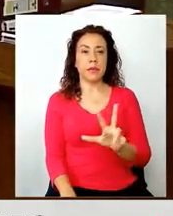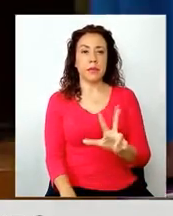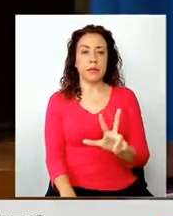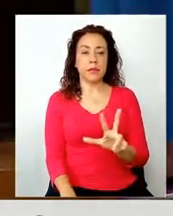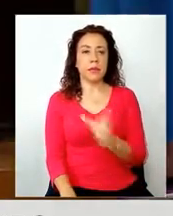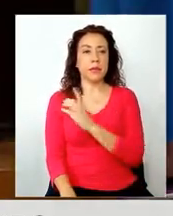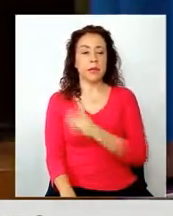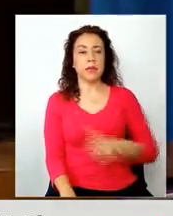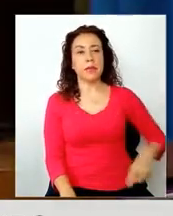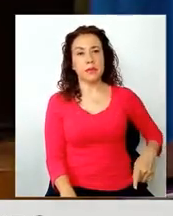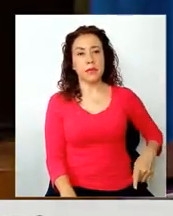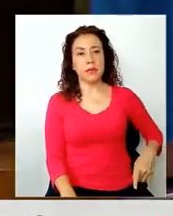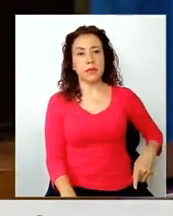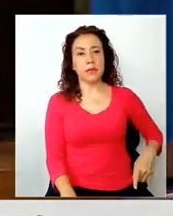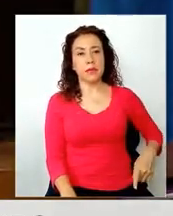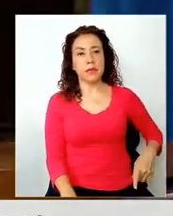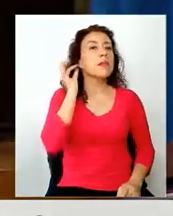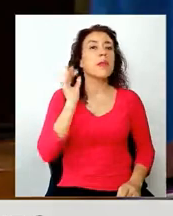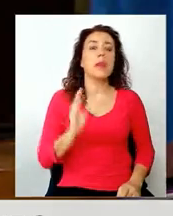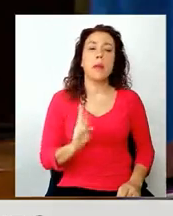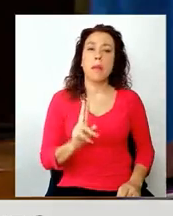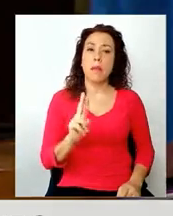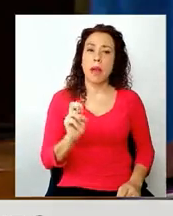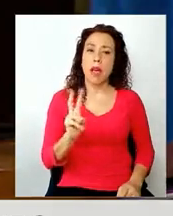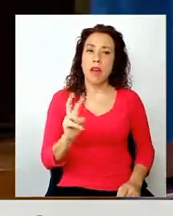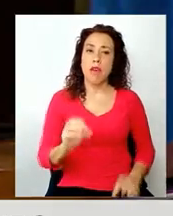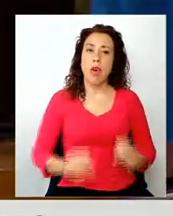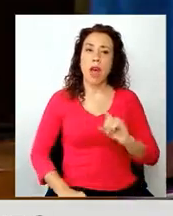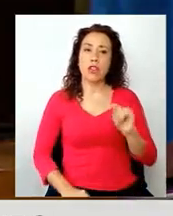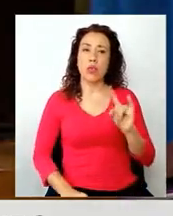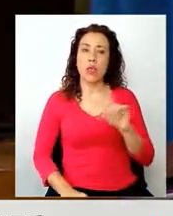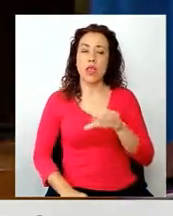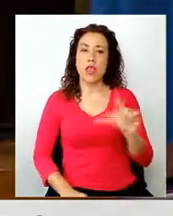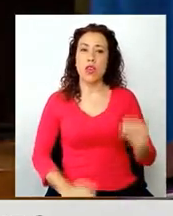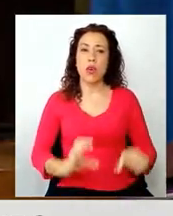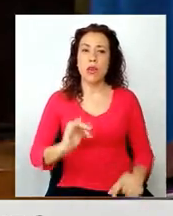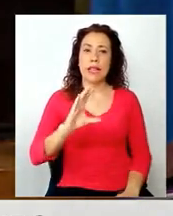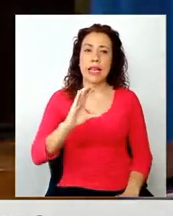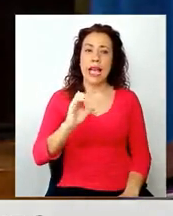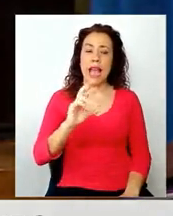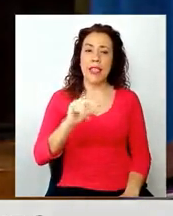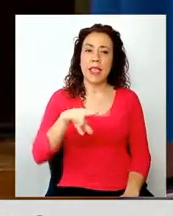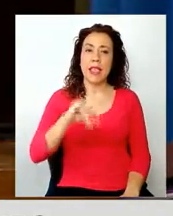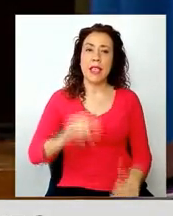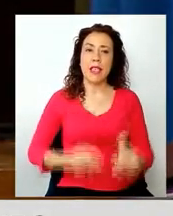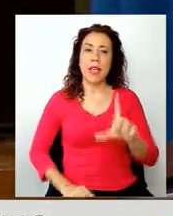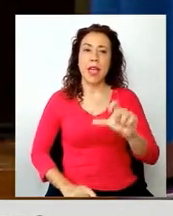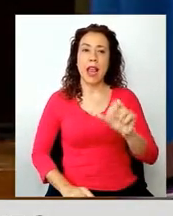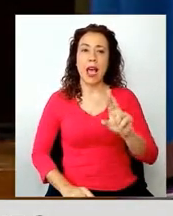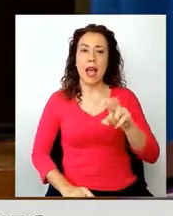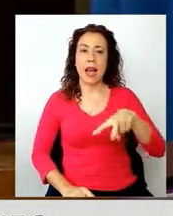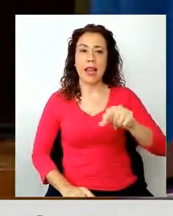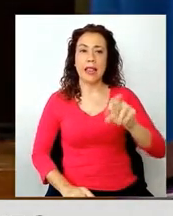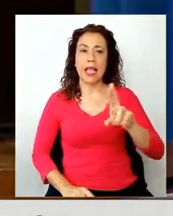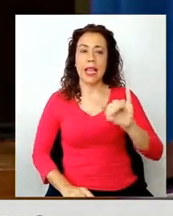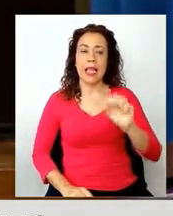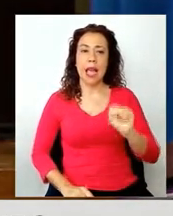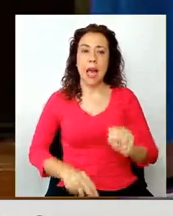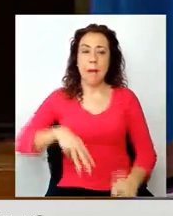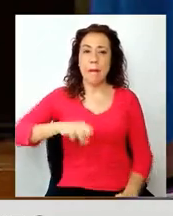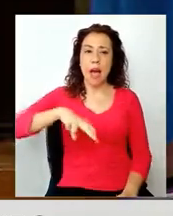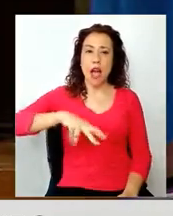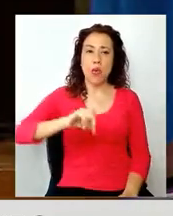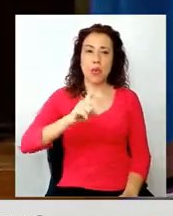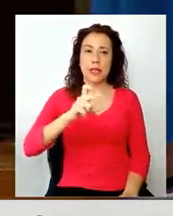y diputadas Ana María Bravo danisa astudillo Daniela chicardini Tomás de rementería Daniel manuccheri Daniel Melo